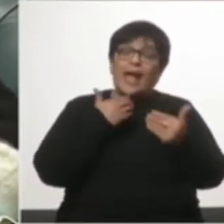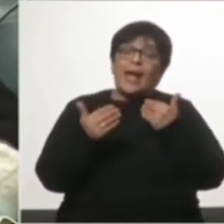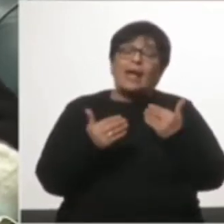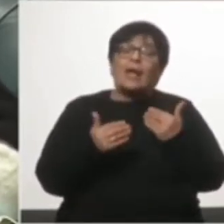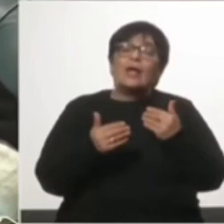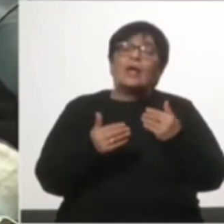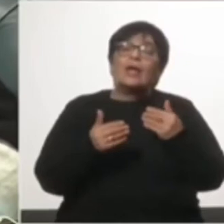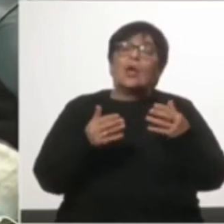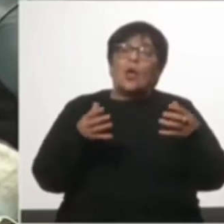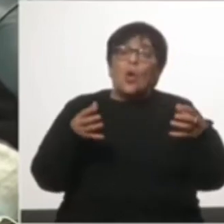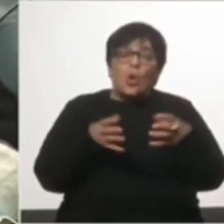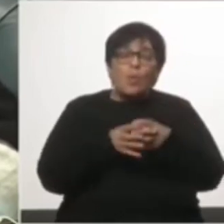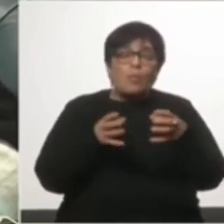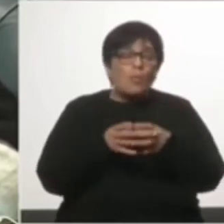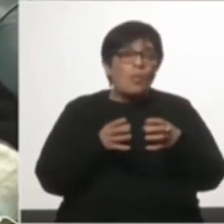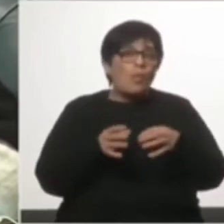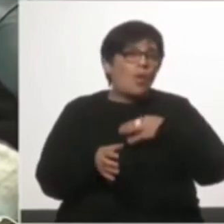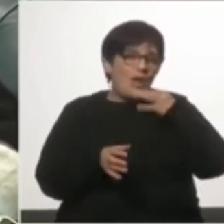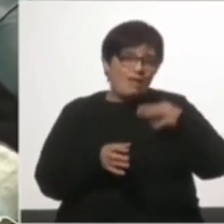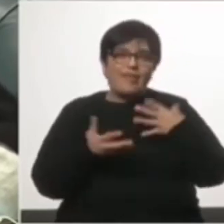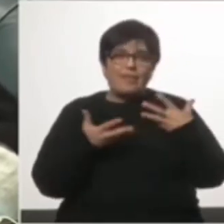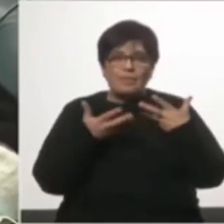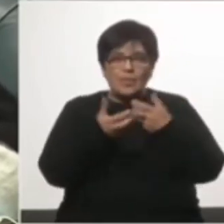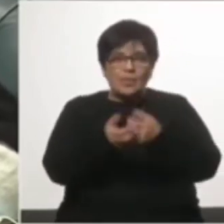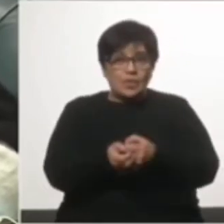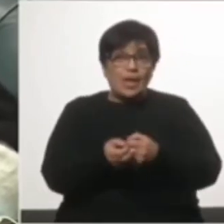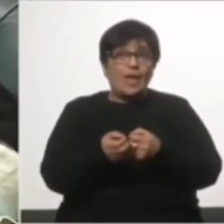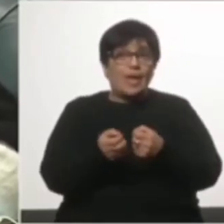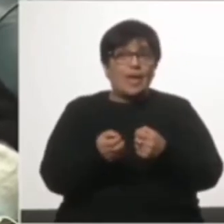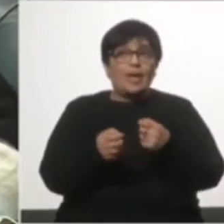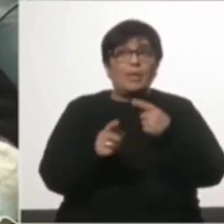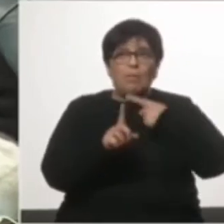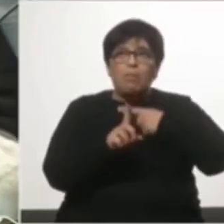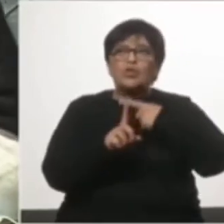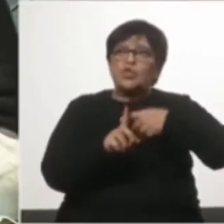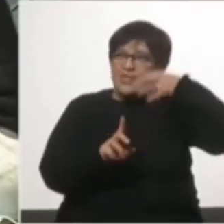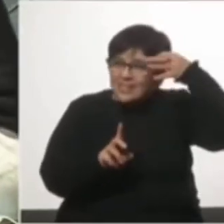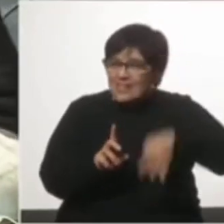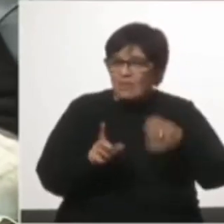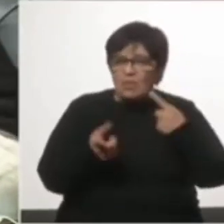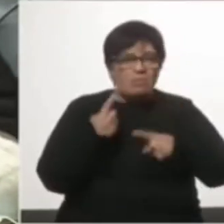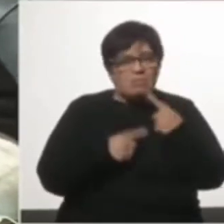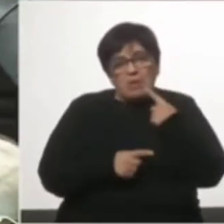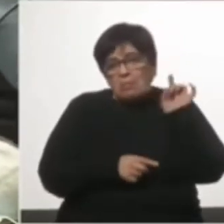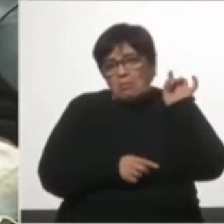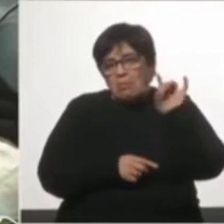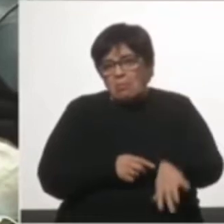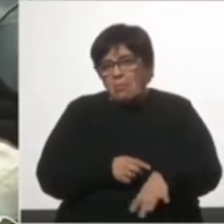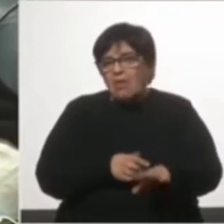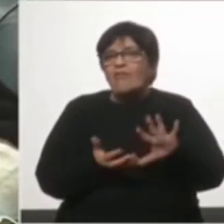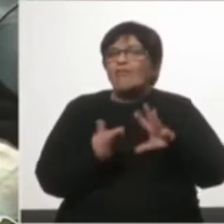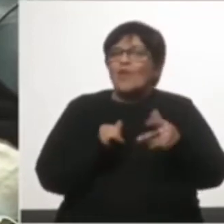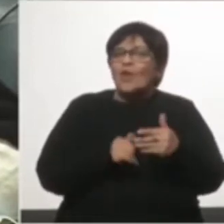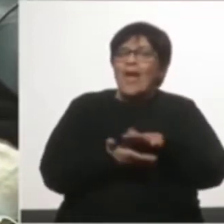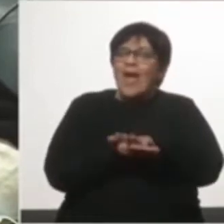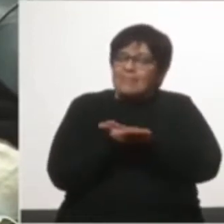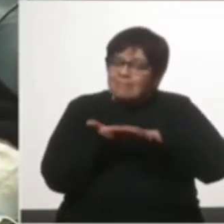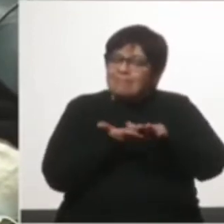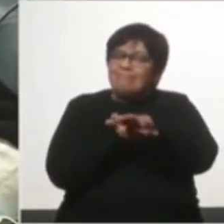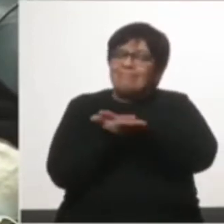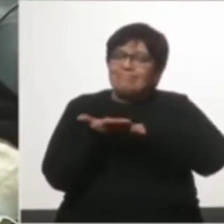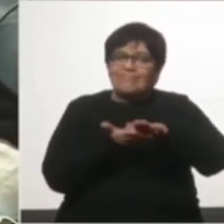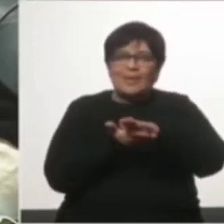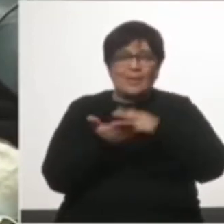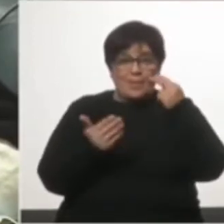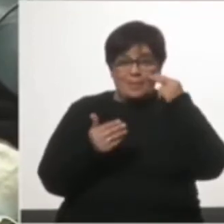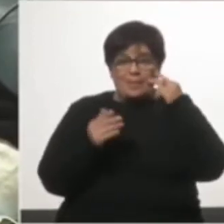vida, que yo creo que fue muy positivo y muy poco atendido, que surgió un poco como antídoto a esa brecha